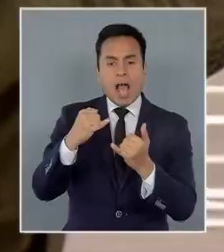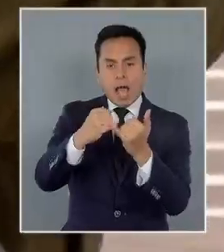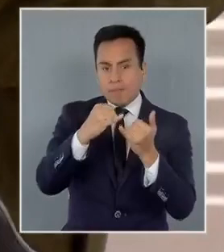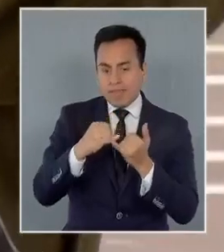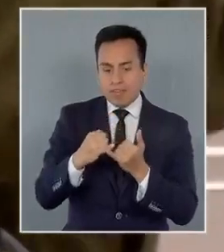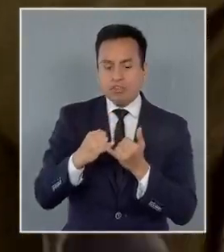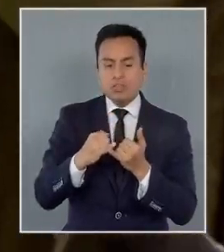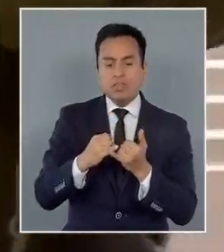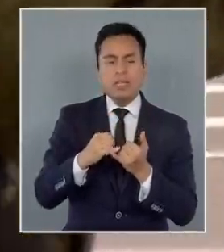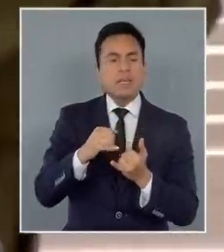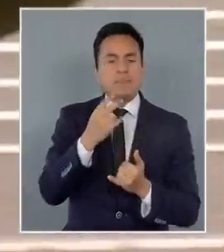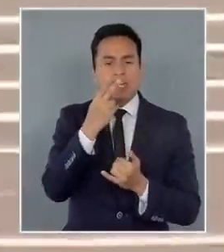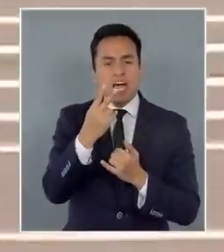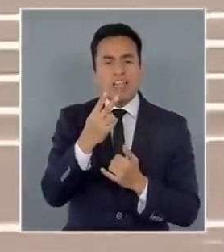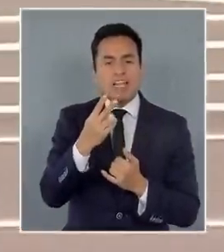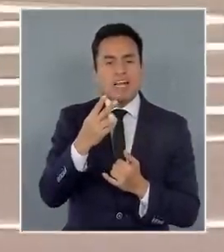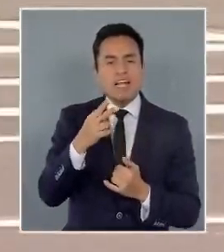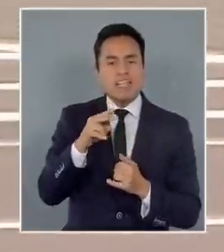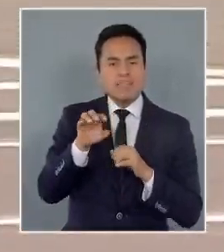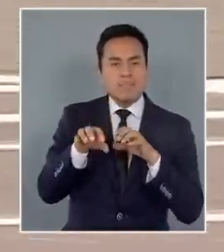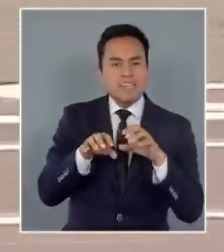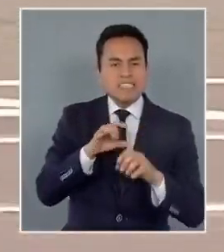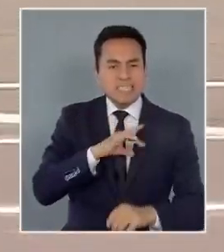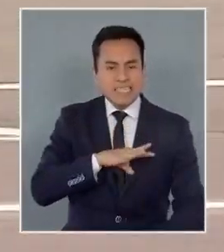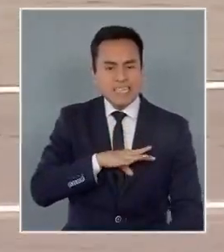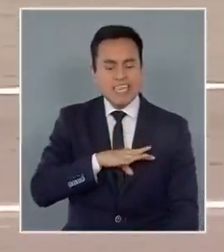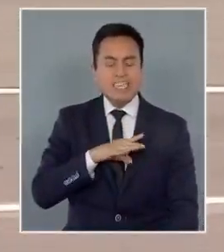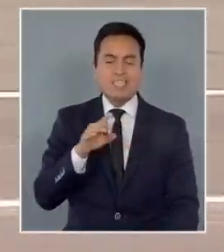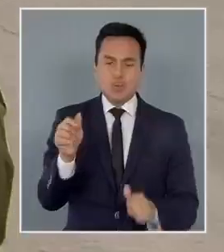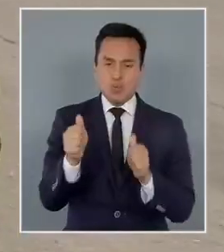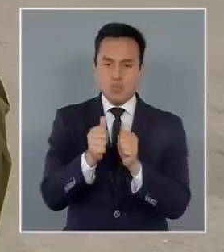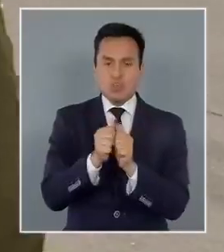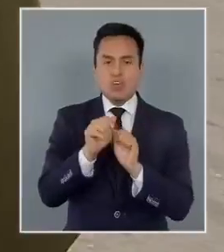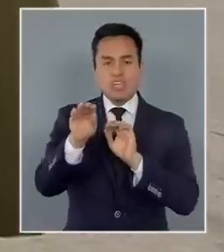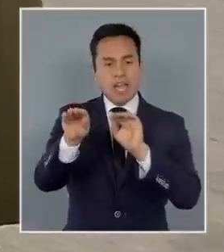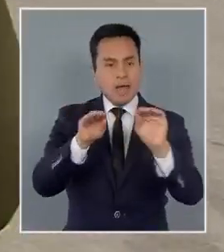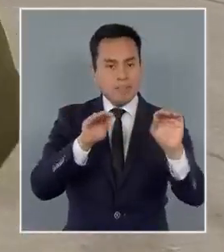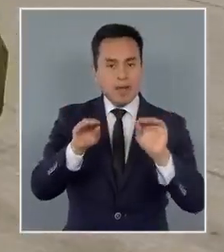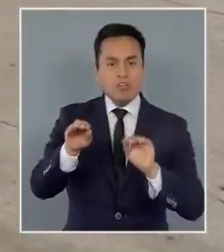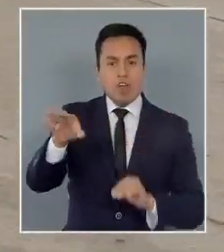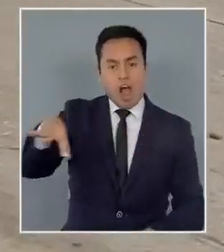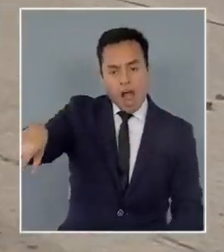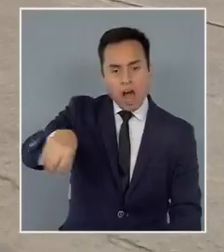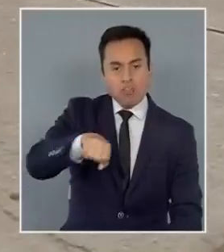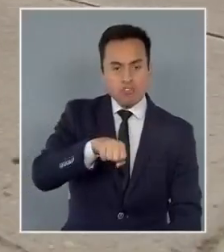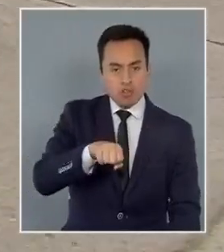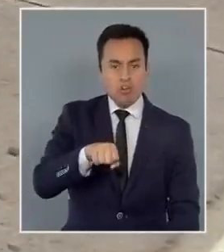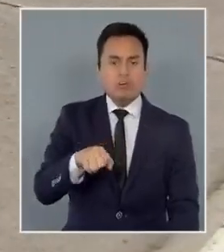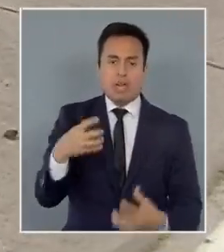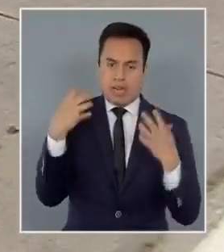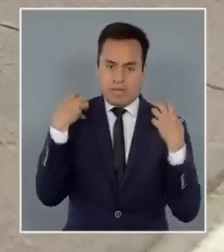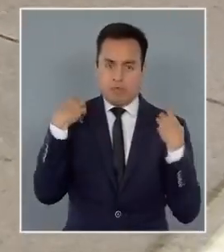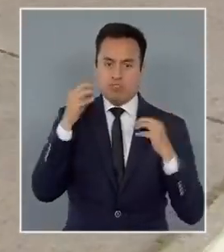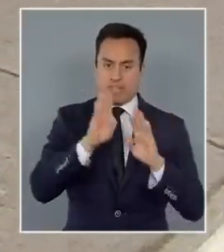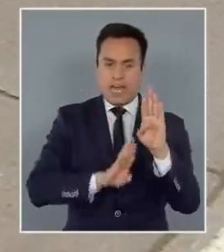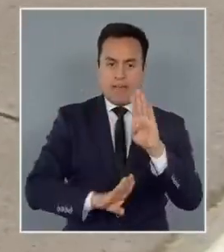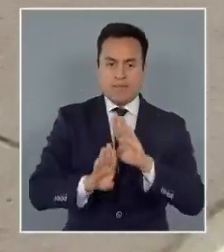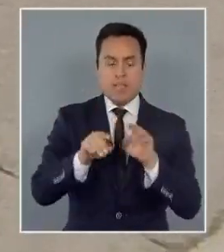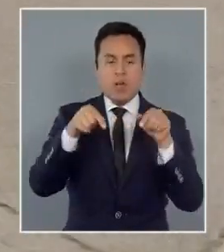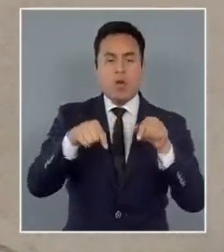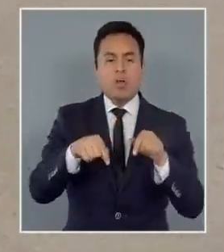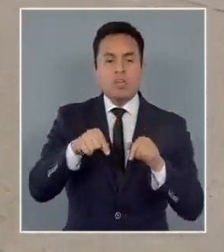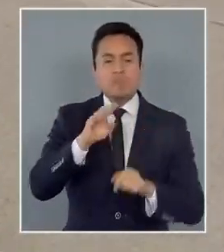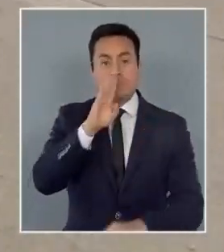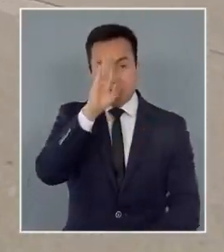amigos de Mirada Animal Chile, junto a los cuales hacemos un llamado a la adopción y tenencia responsable. Hoy